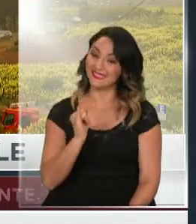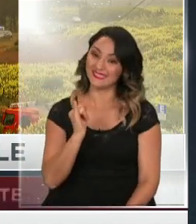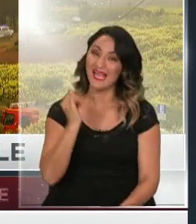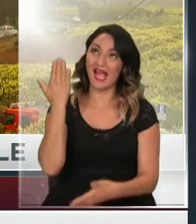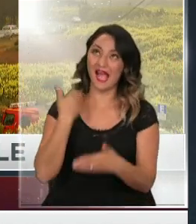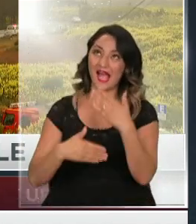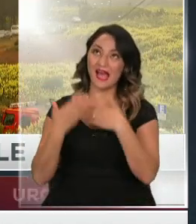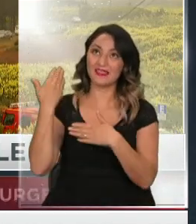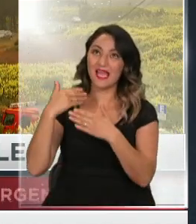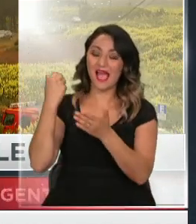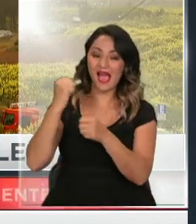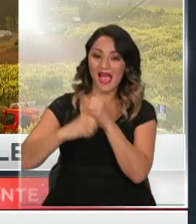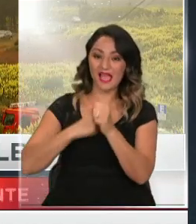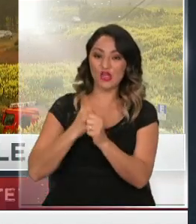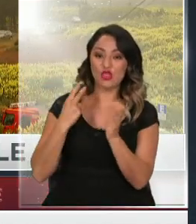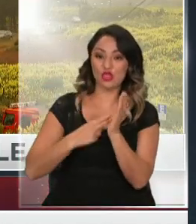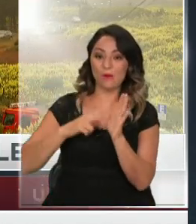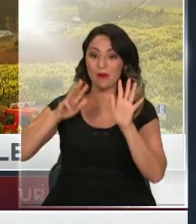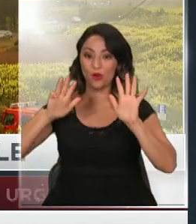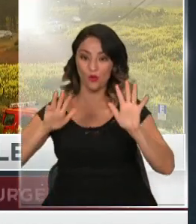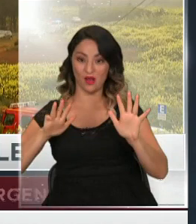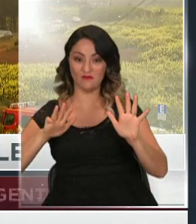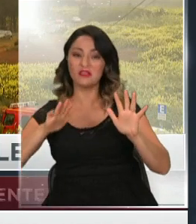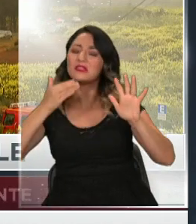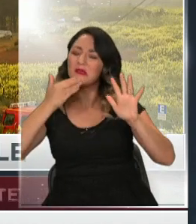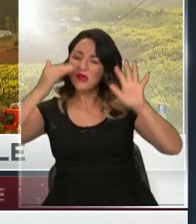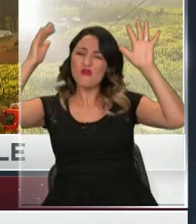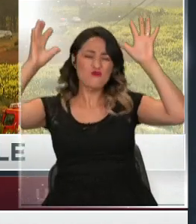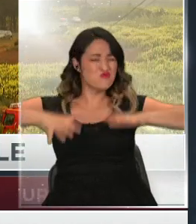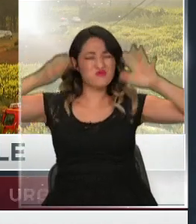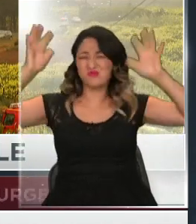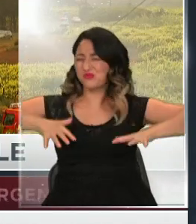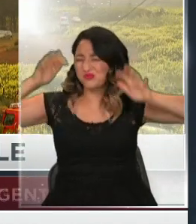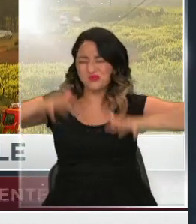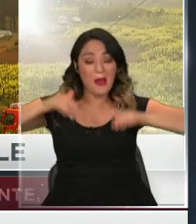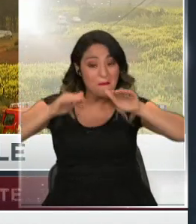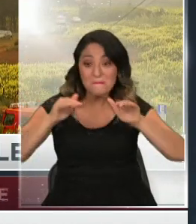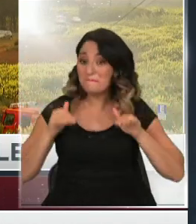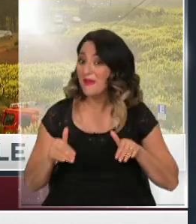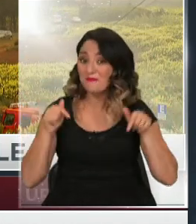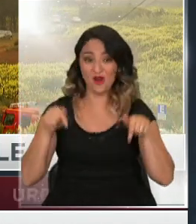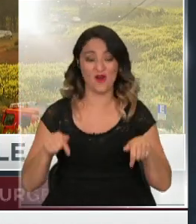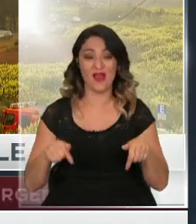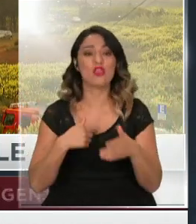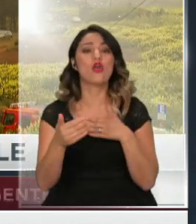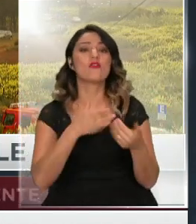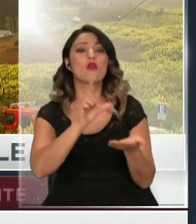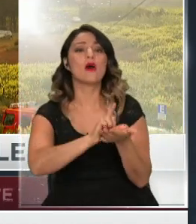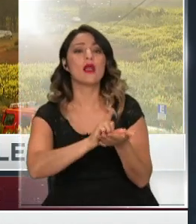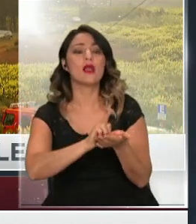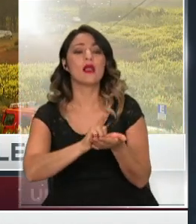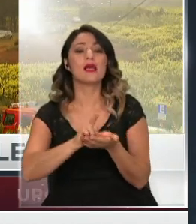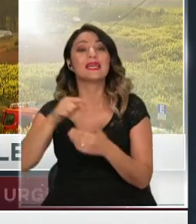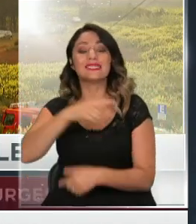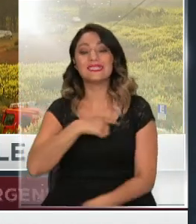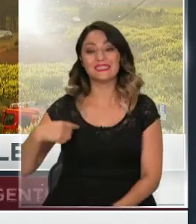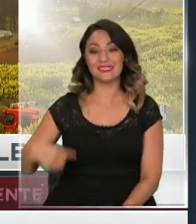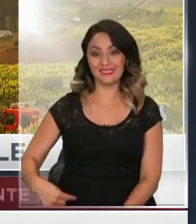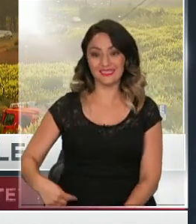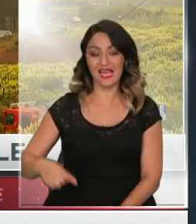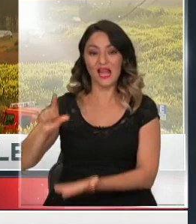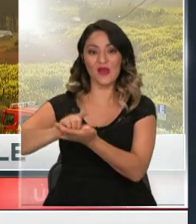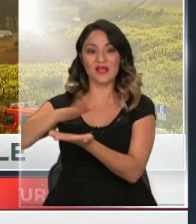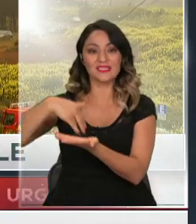año 2009, con una lluvia tan torrencial como la que hoy día tenemos. ¿Dónde? En Shanghái, en China. ¿Ya?